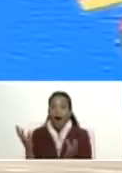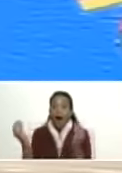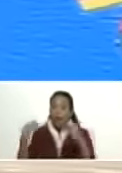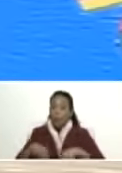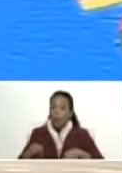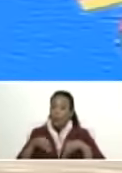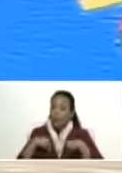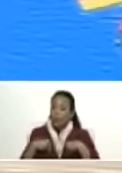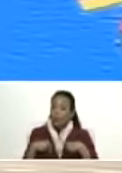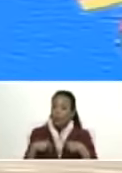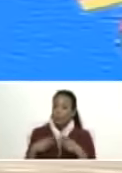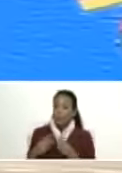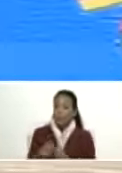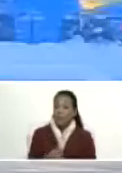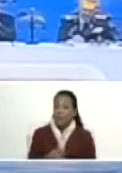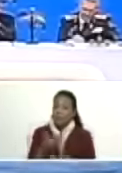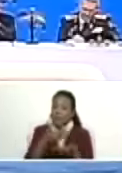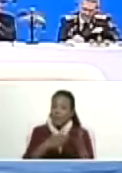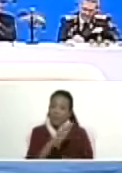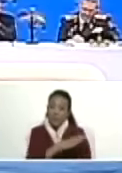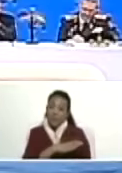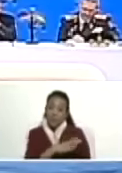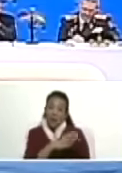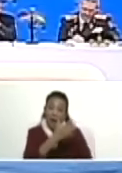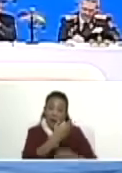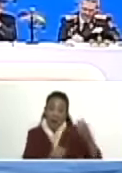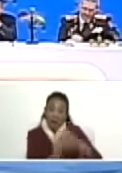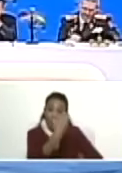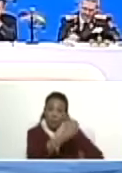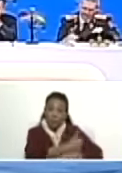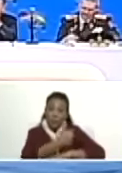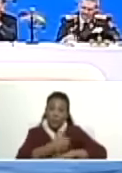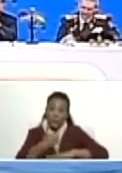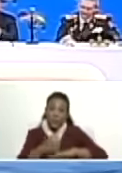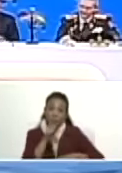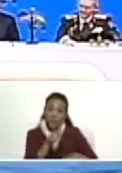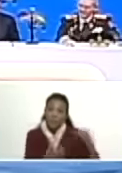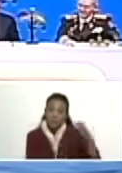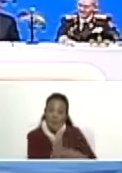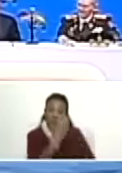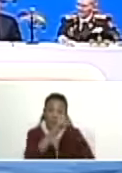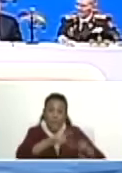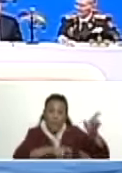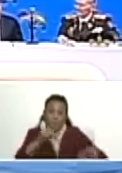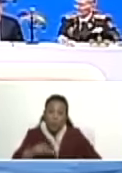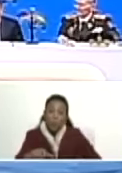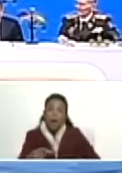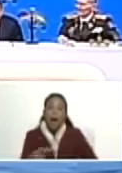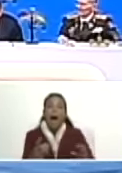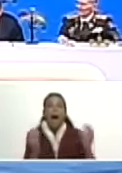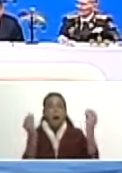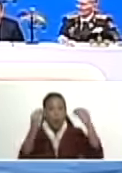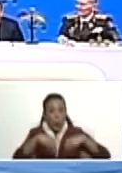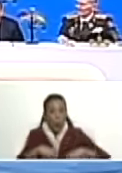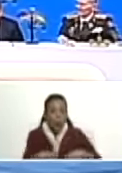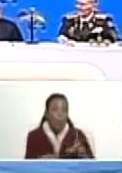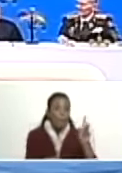El Acuerdo de Ginebra establecía la creación de una comisión de negociación entre las